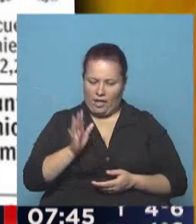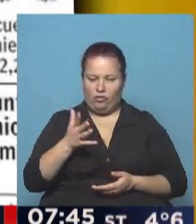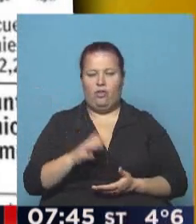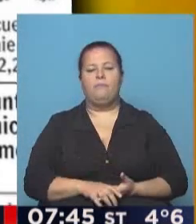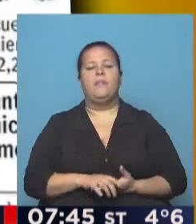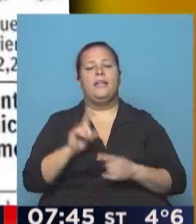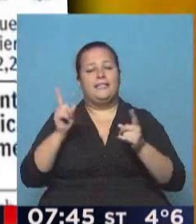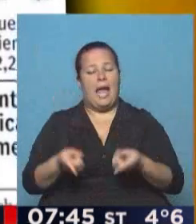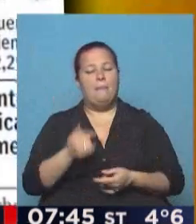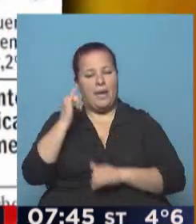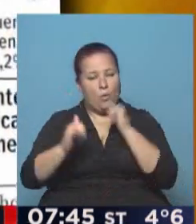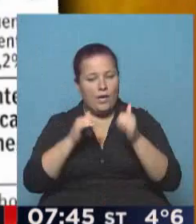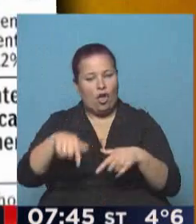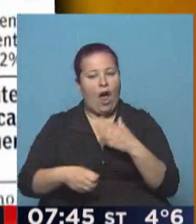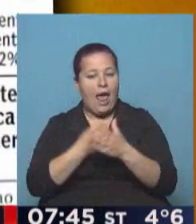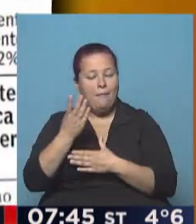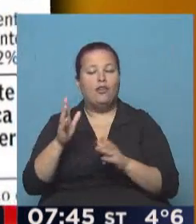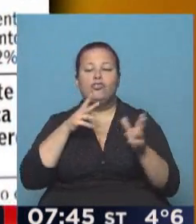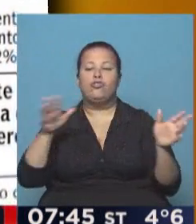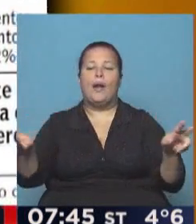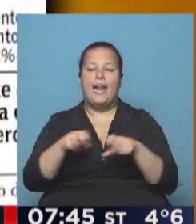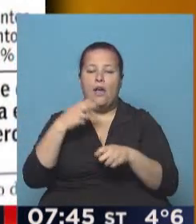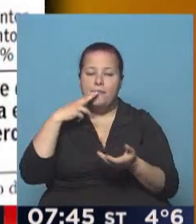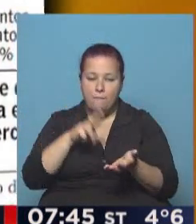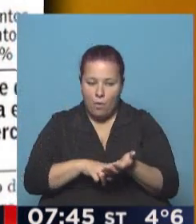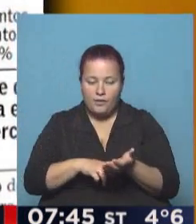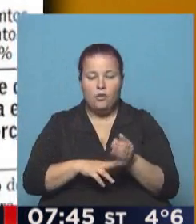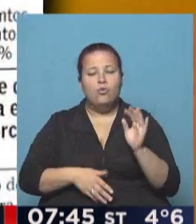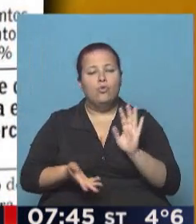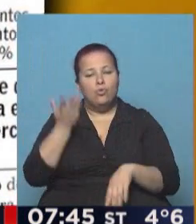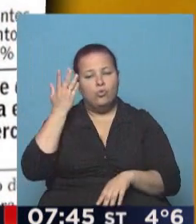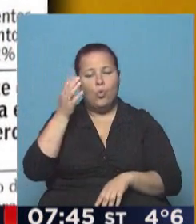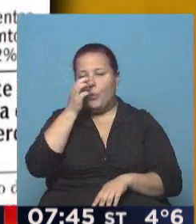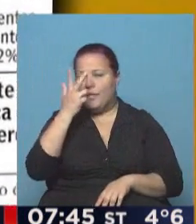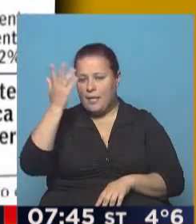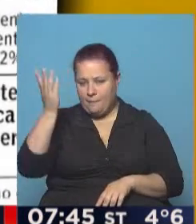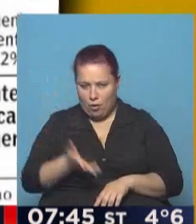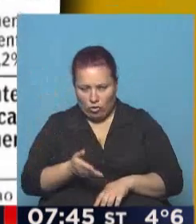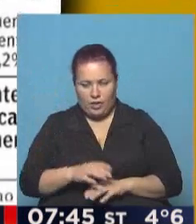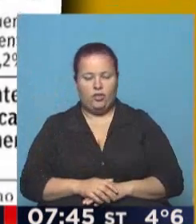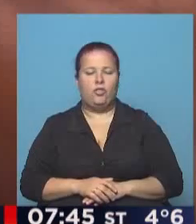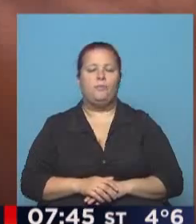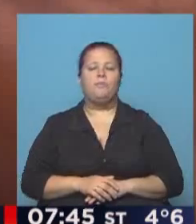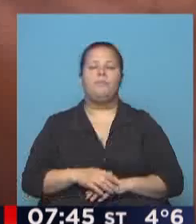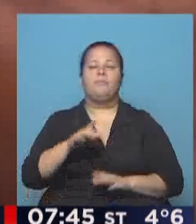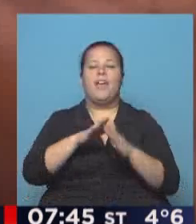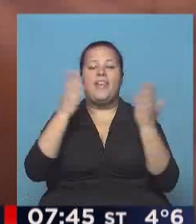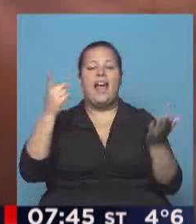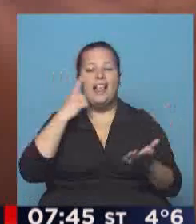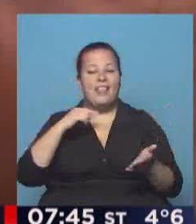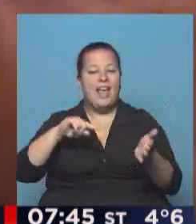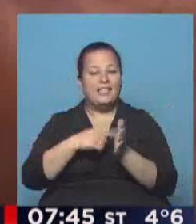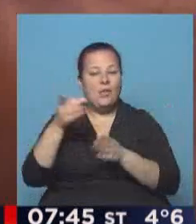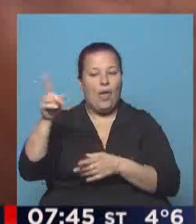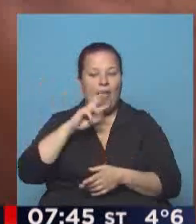Y también el cronista habla esta mañana de la recaudación tributaria, que creció el 23%. El día, nos vamos a la ciudad